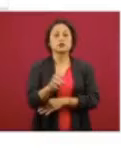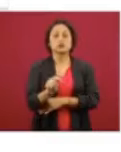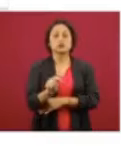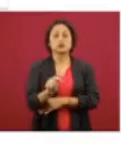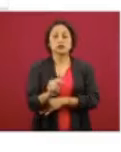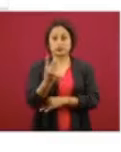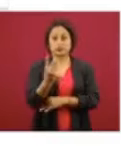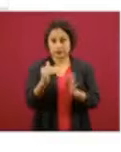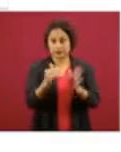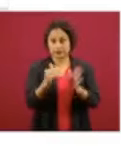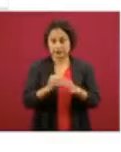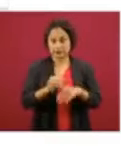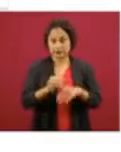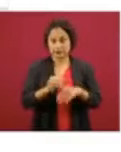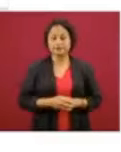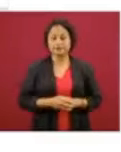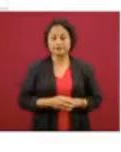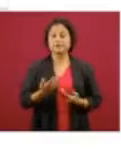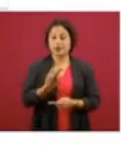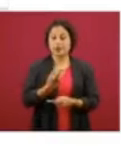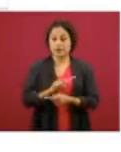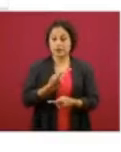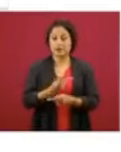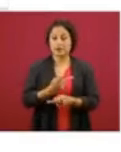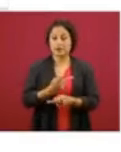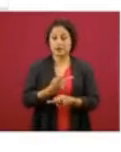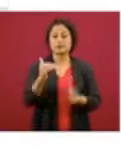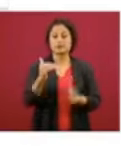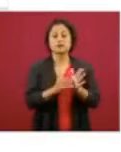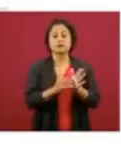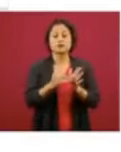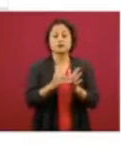6.473.000. Y bachillerato